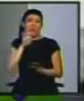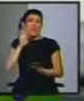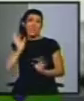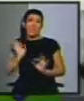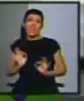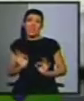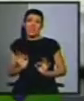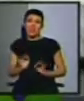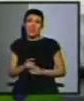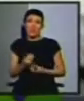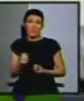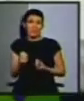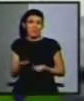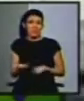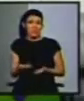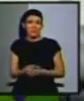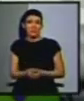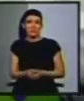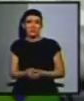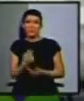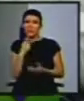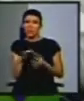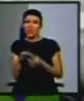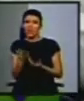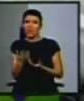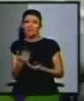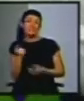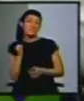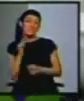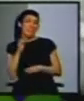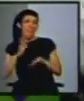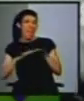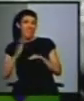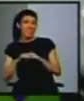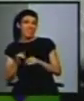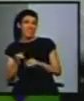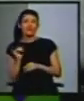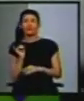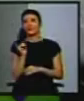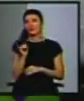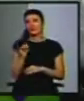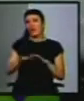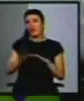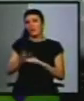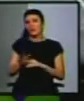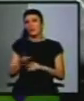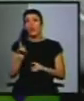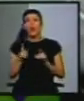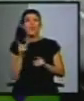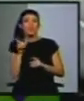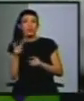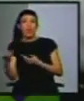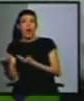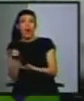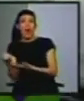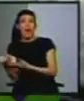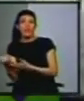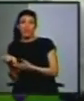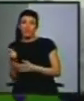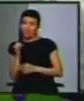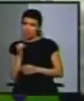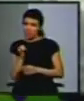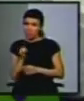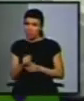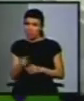que no teníamos por qué. ¿Suele pasar que de repente hay alguno ahí que...? Sí, suele pasar. ¿Porque hubo gente que le cobraron ahí? Sí, pues ahí estaba